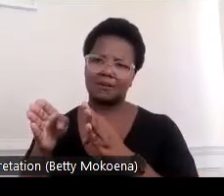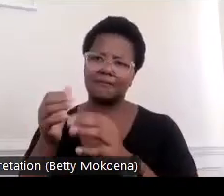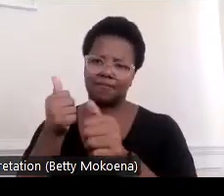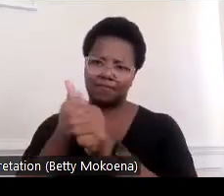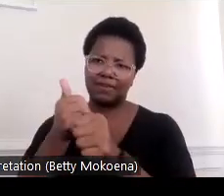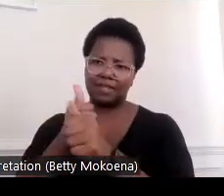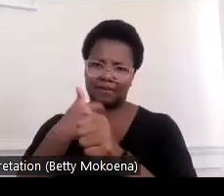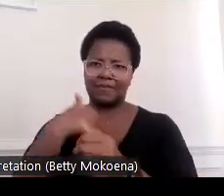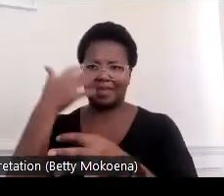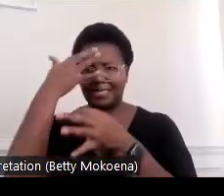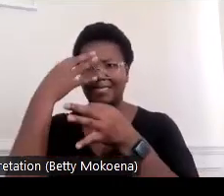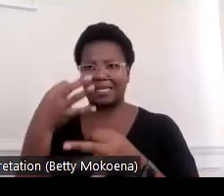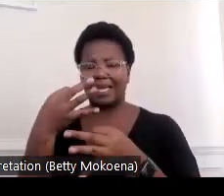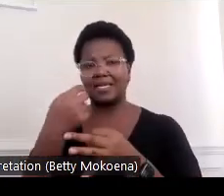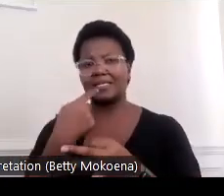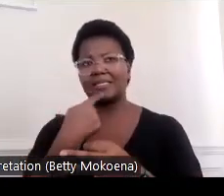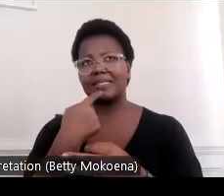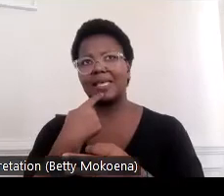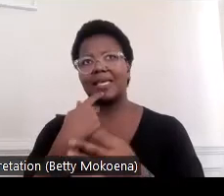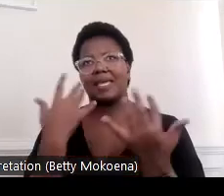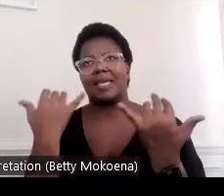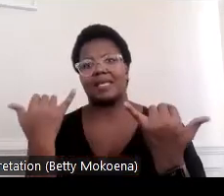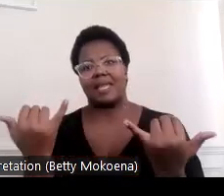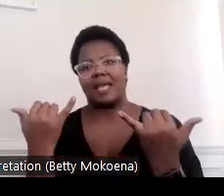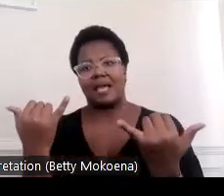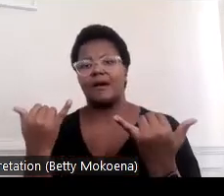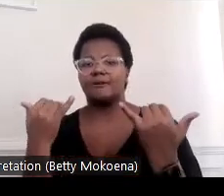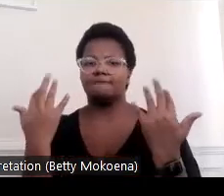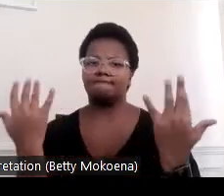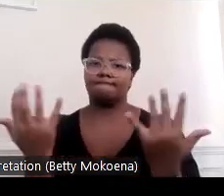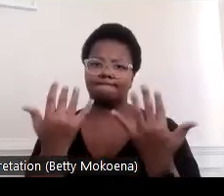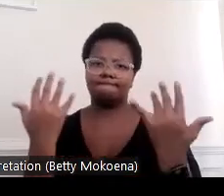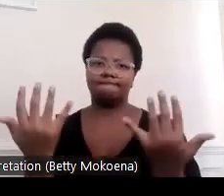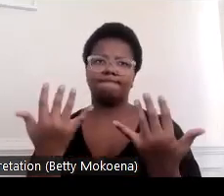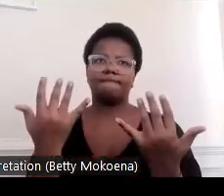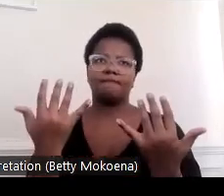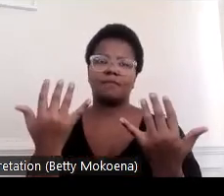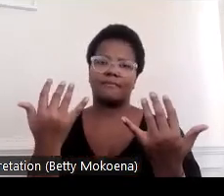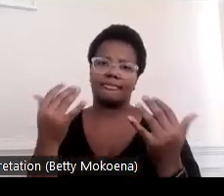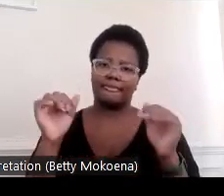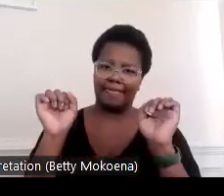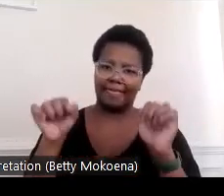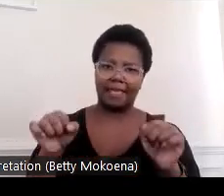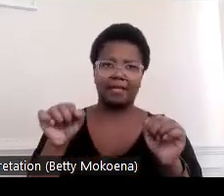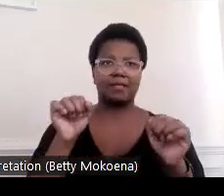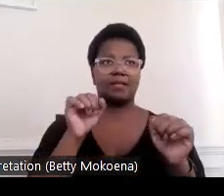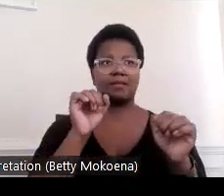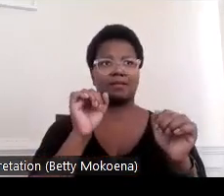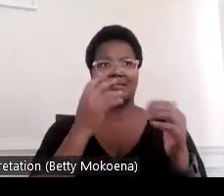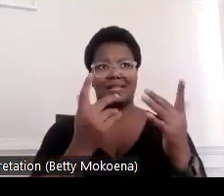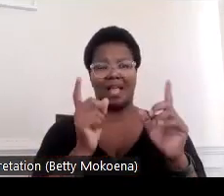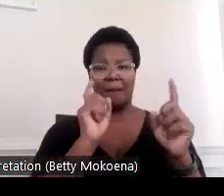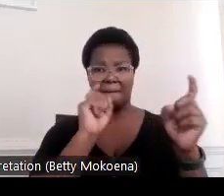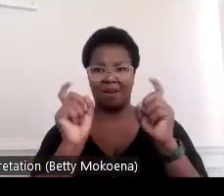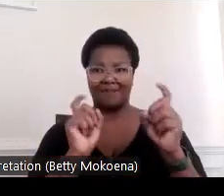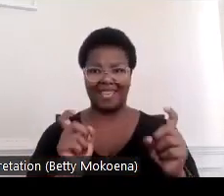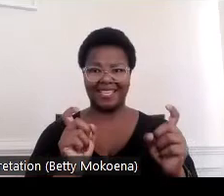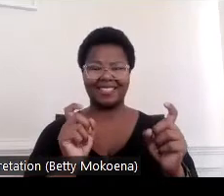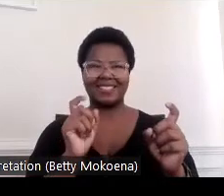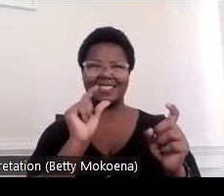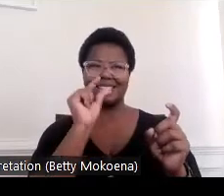revisitar esto frecuentemente y hasta preguntar OK Será que será que es tiempo de